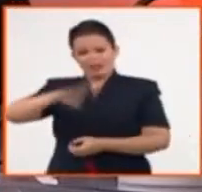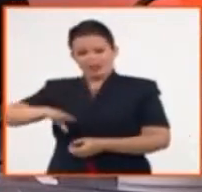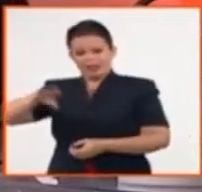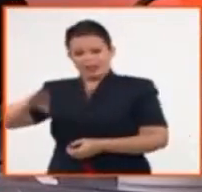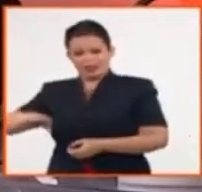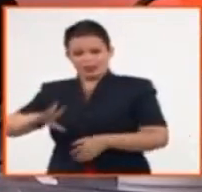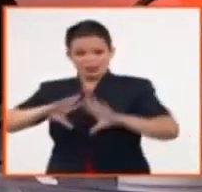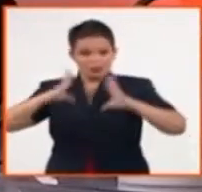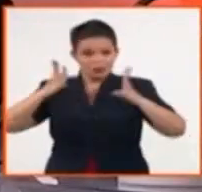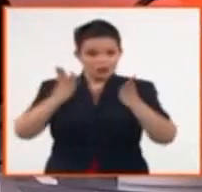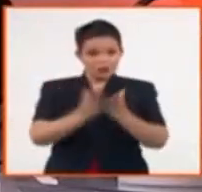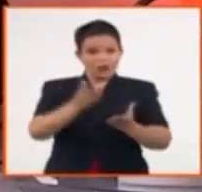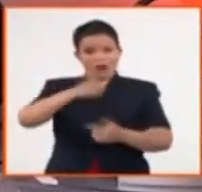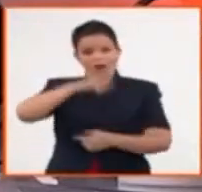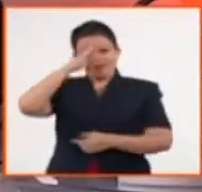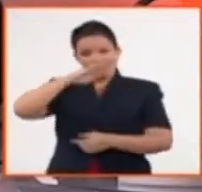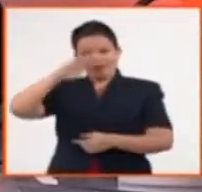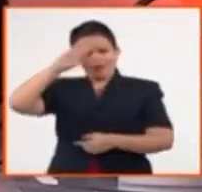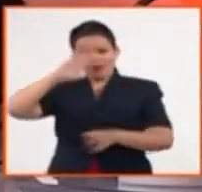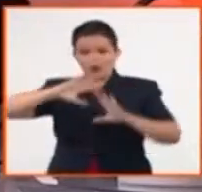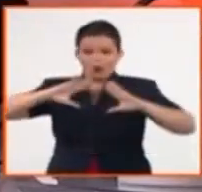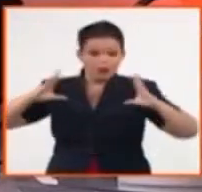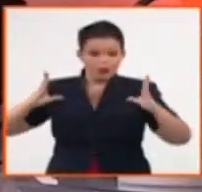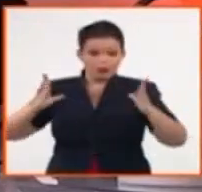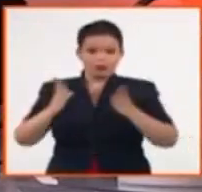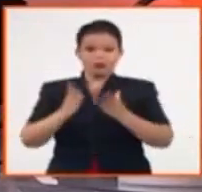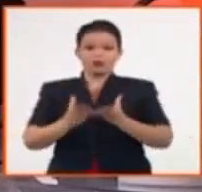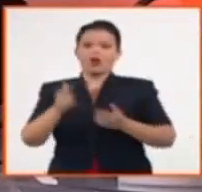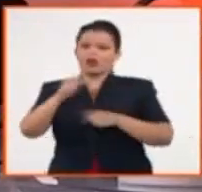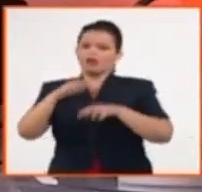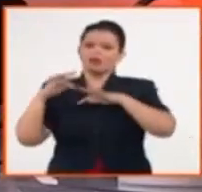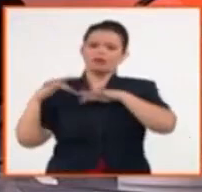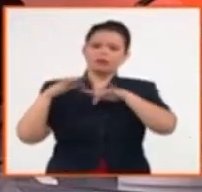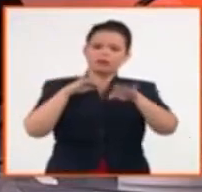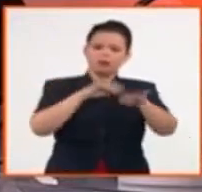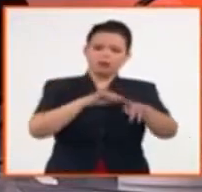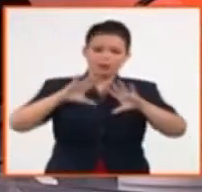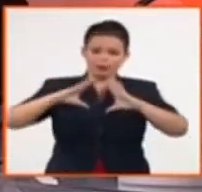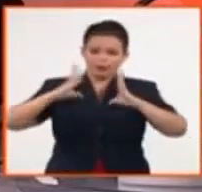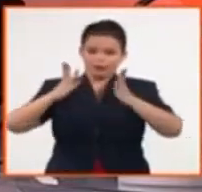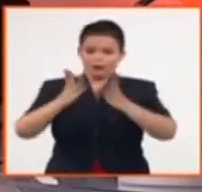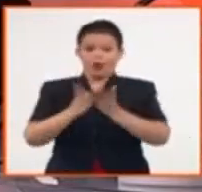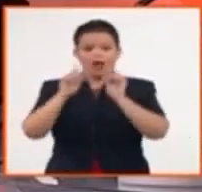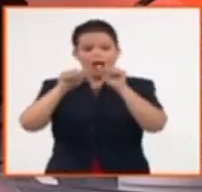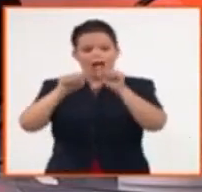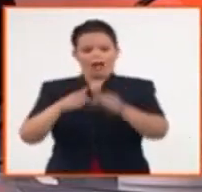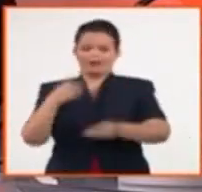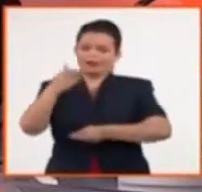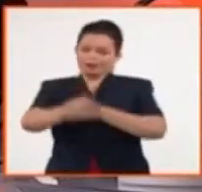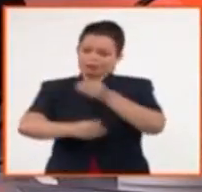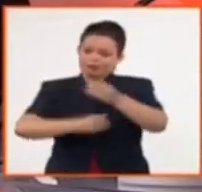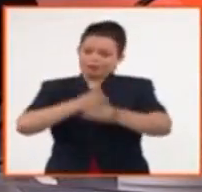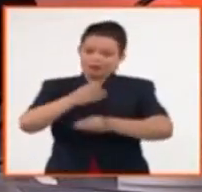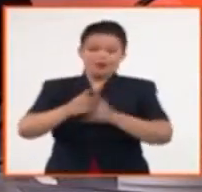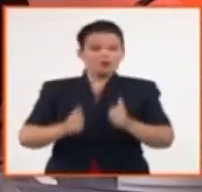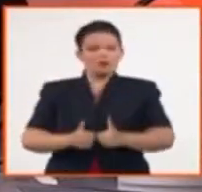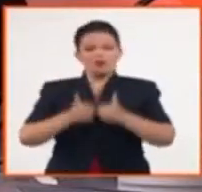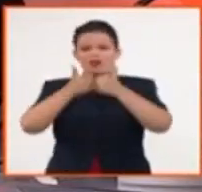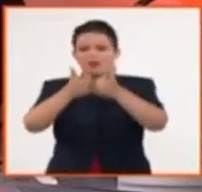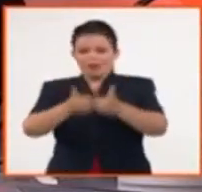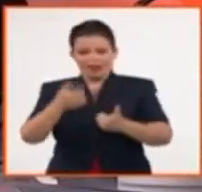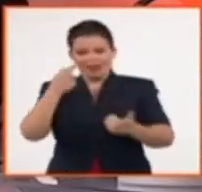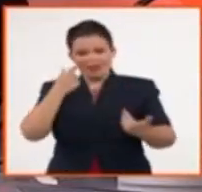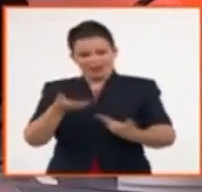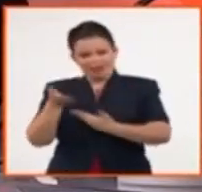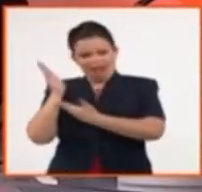y de hecho no lo están desaprovechando. La afluencia es masiva y todo está pues sucediendo muy bien, como nos muestran estas imágenes también en la capital